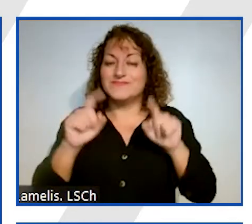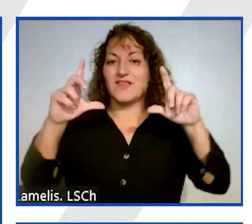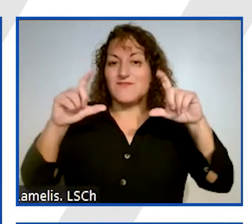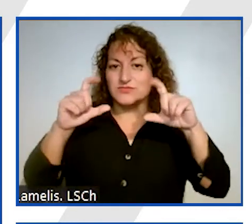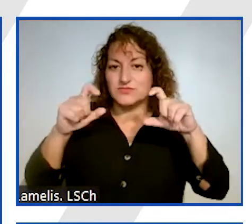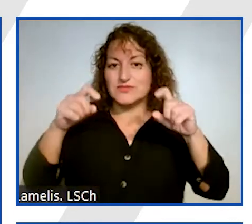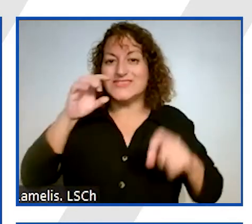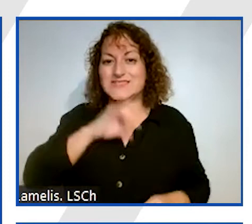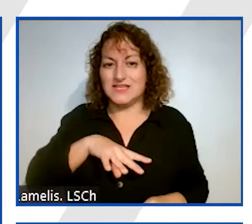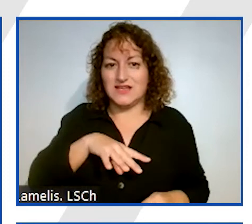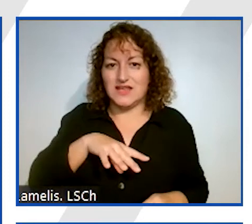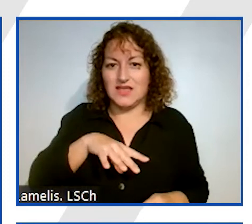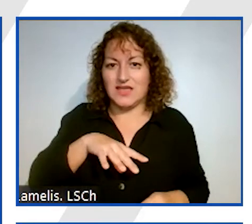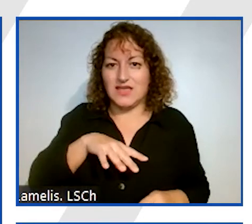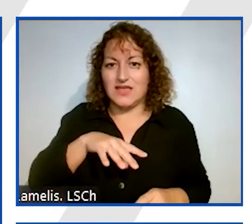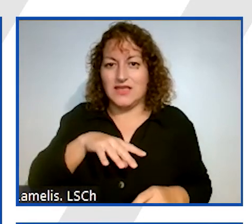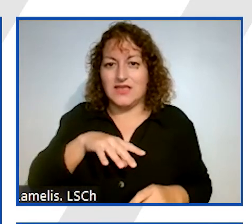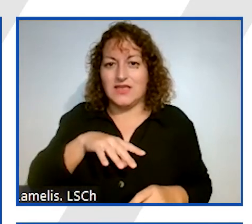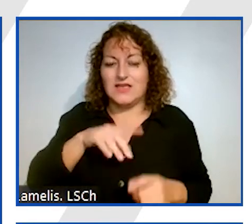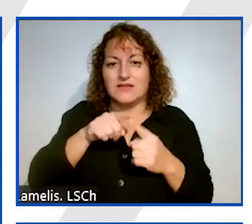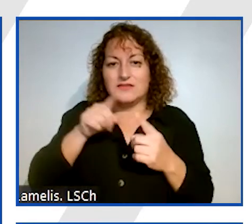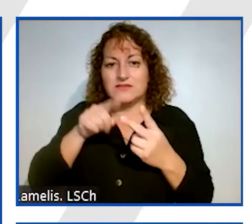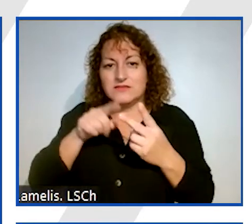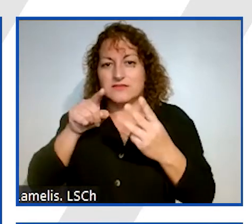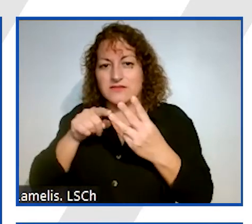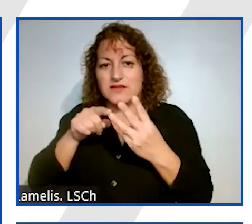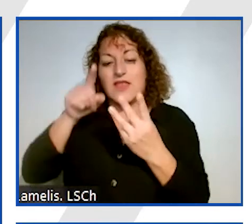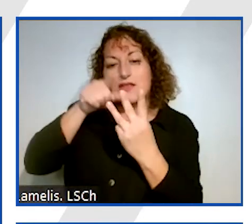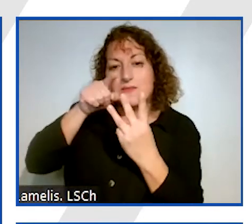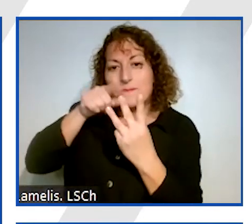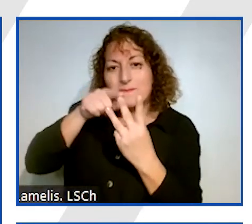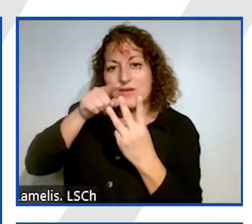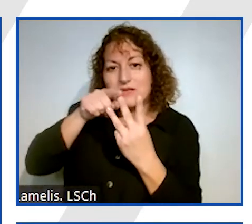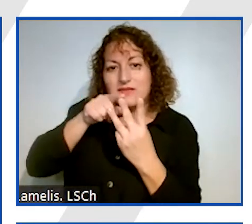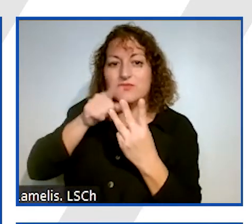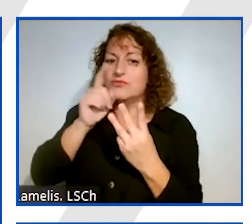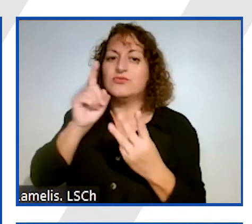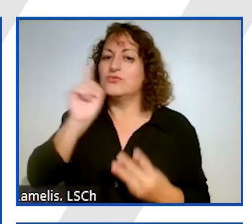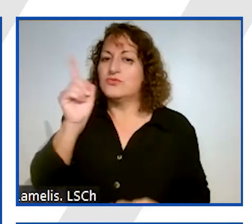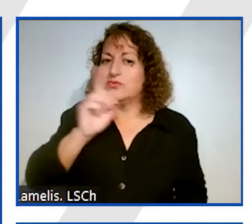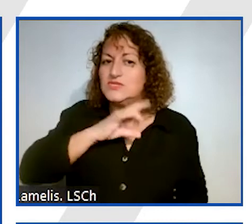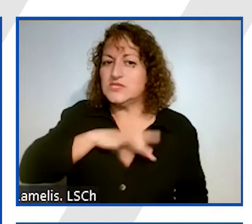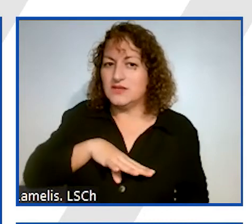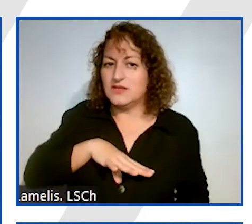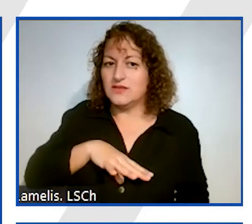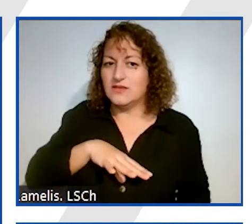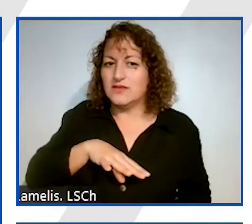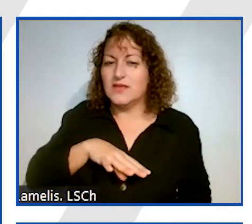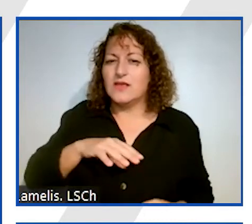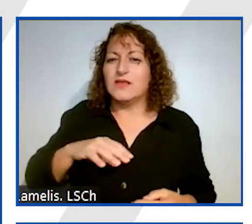de Chile, la de allá de aquí de Chile, la del medio no es chilena. Y no es chilena porque hace aproximadamente más de 10